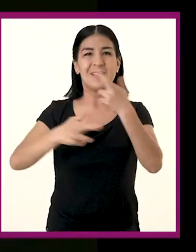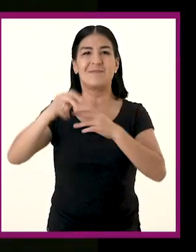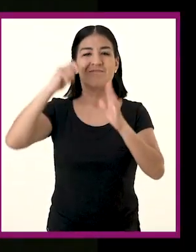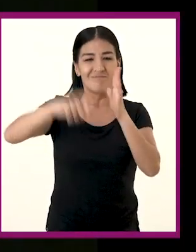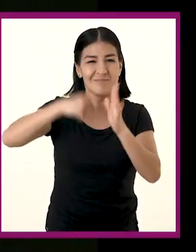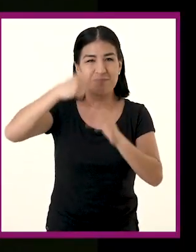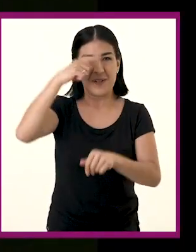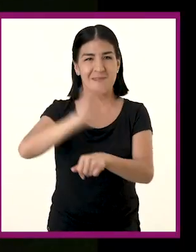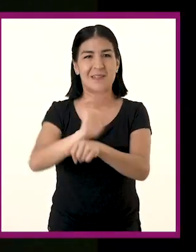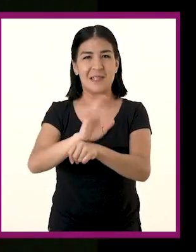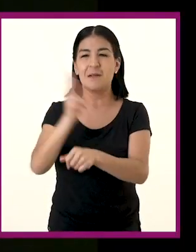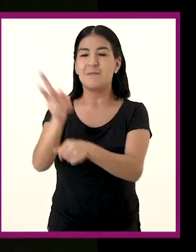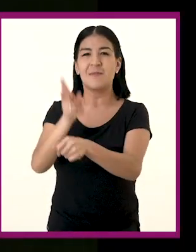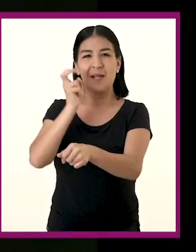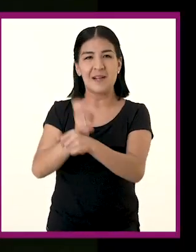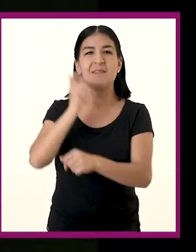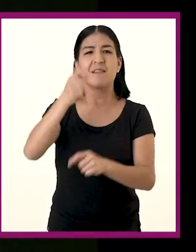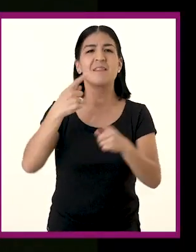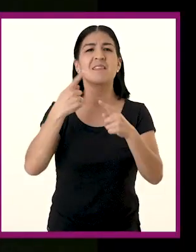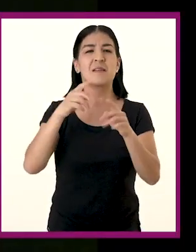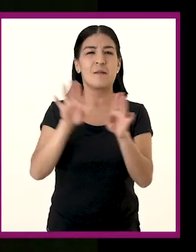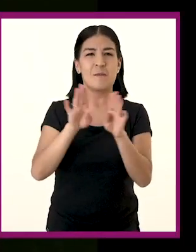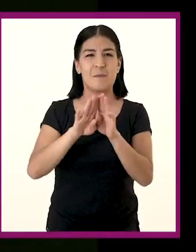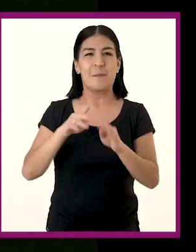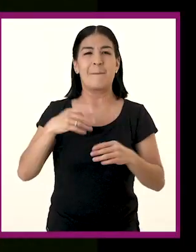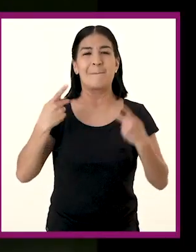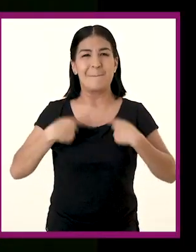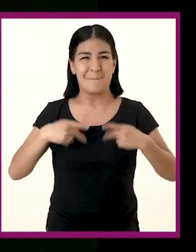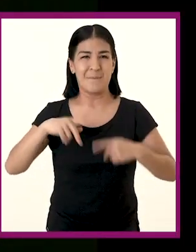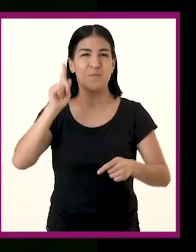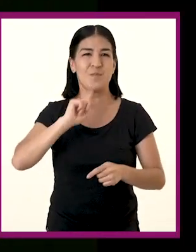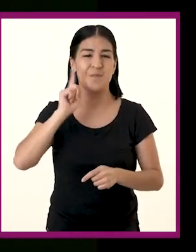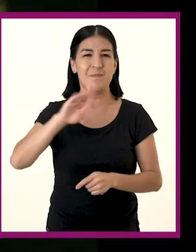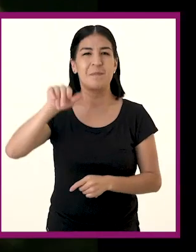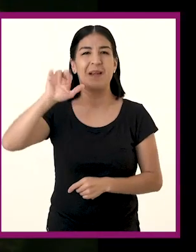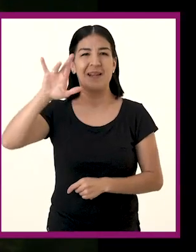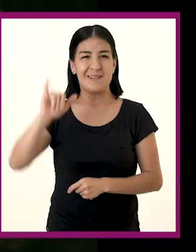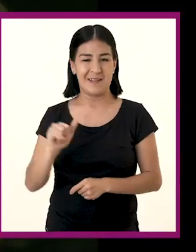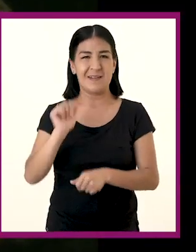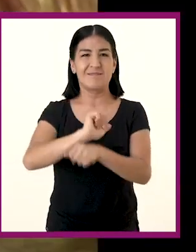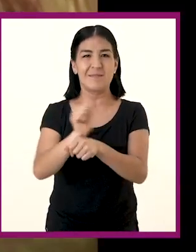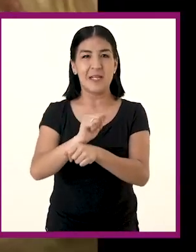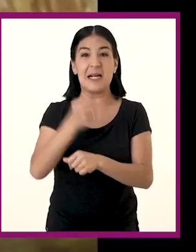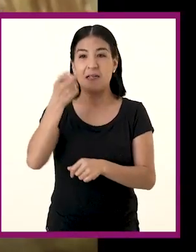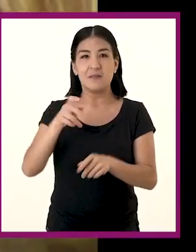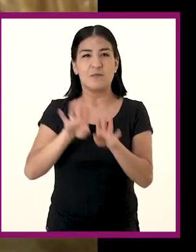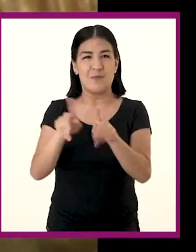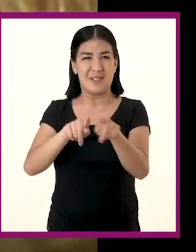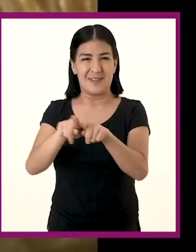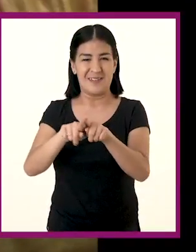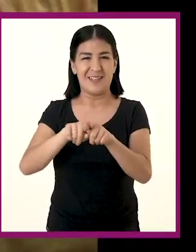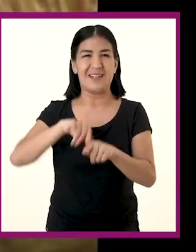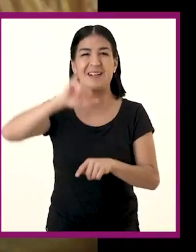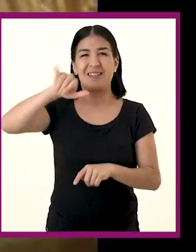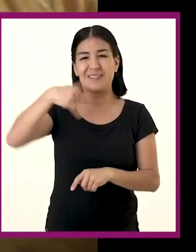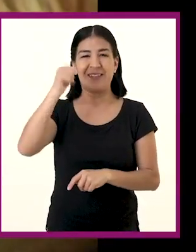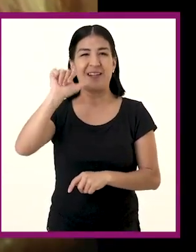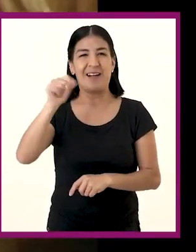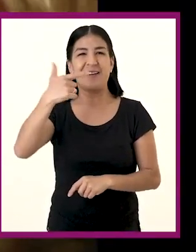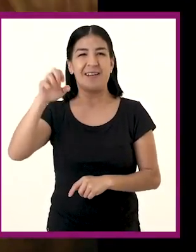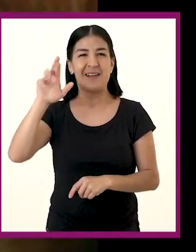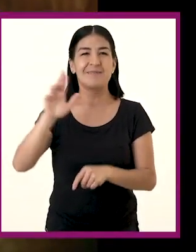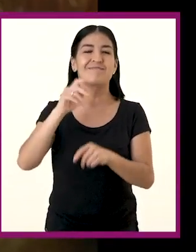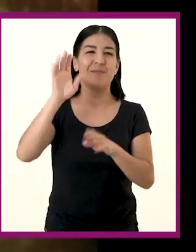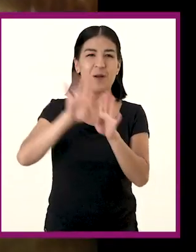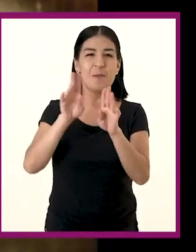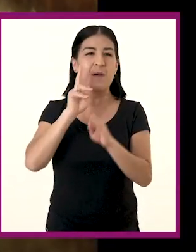esta película, a la que invitó a protagonizar el papel de Lilith a Marianne Faithfull y a Chris Jagger, el hermano de Mick